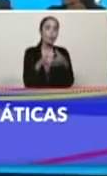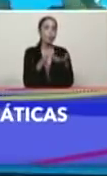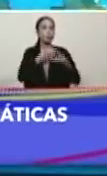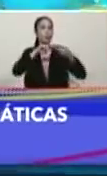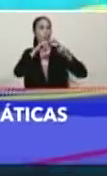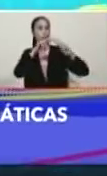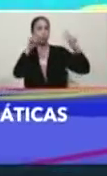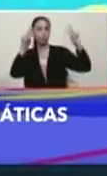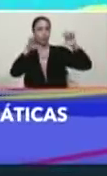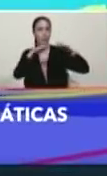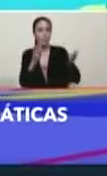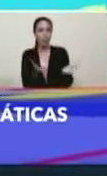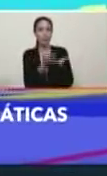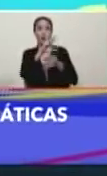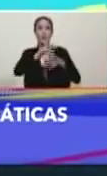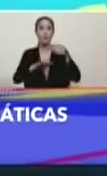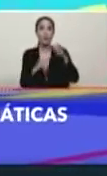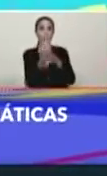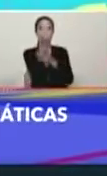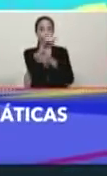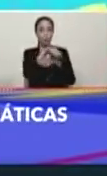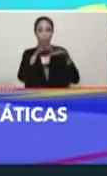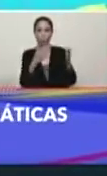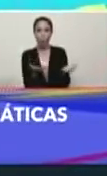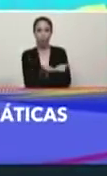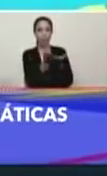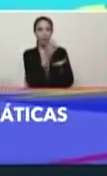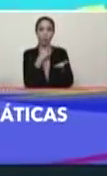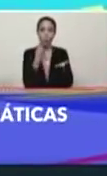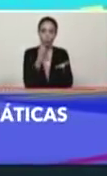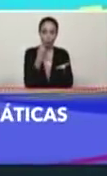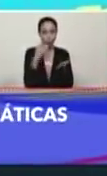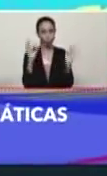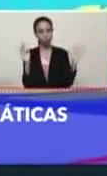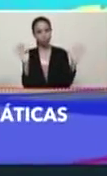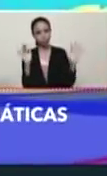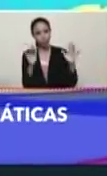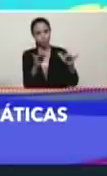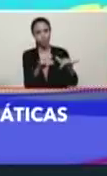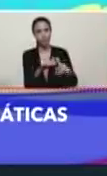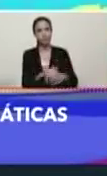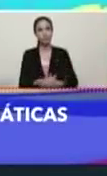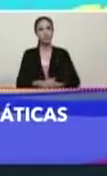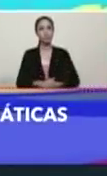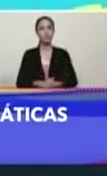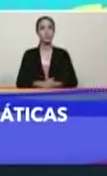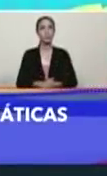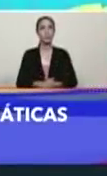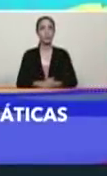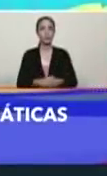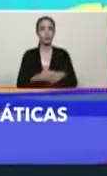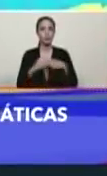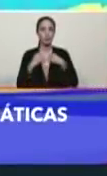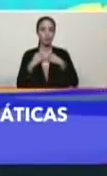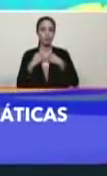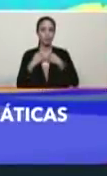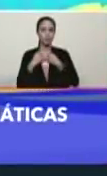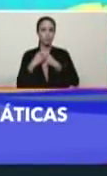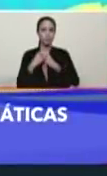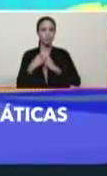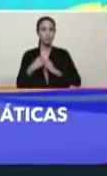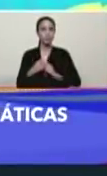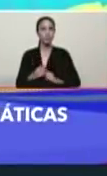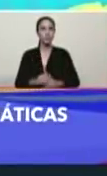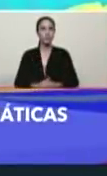la Federación Mundial de Juventudes Democráticas y del Congreso